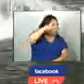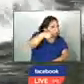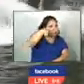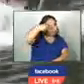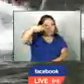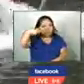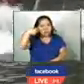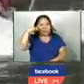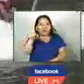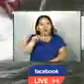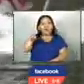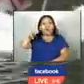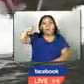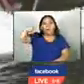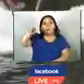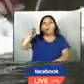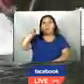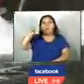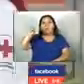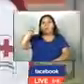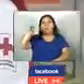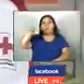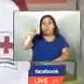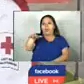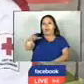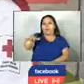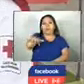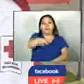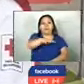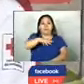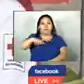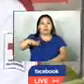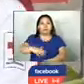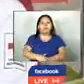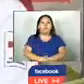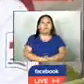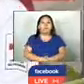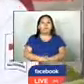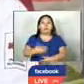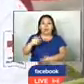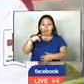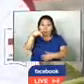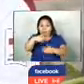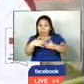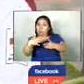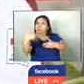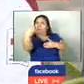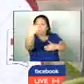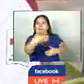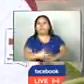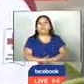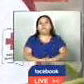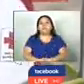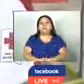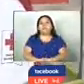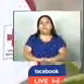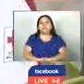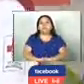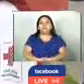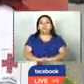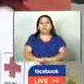La Puntona y sus alrededores. Y después vamos de la isla para atrás.